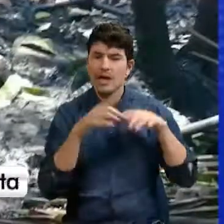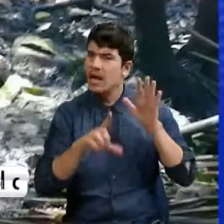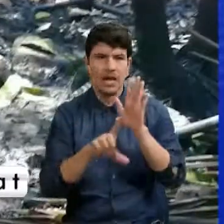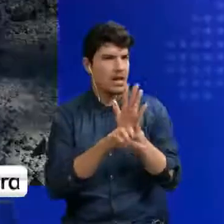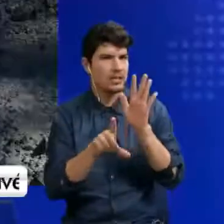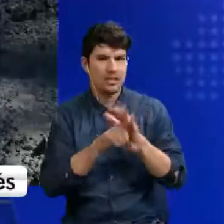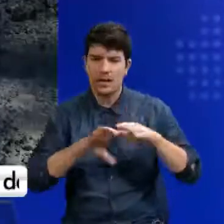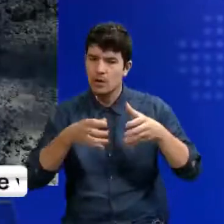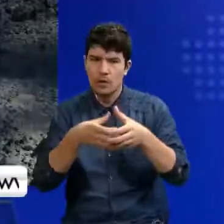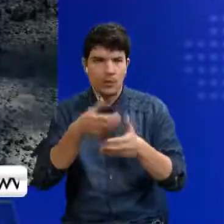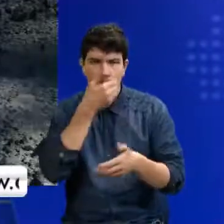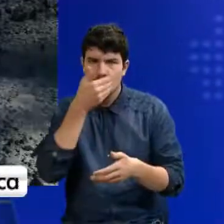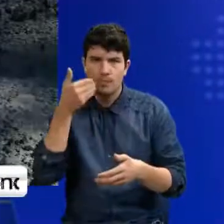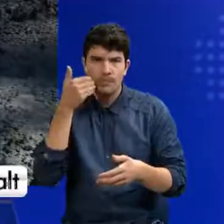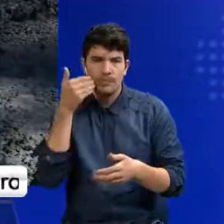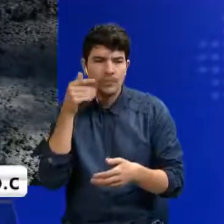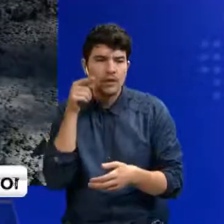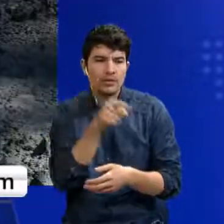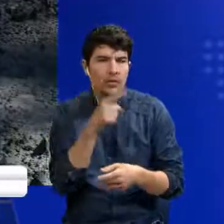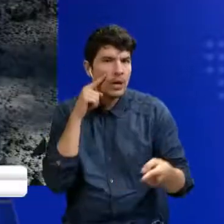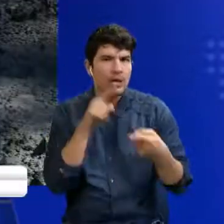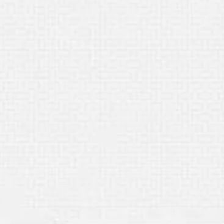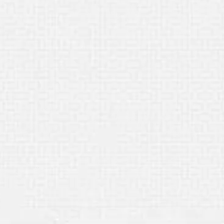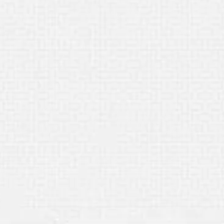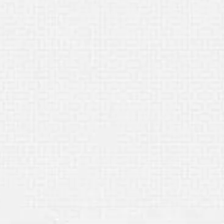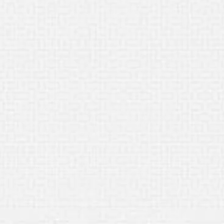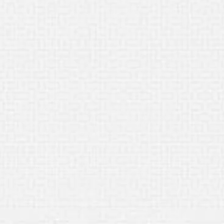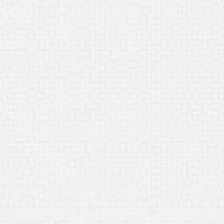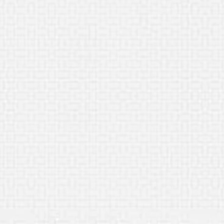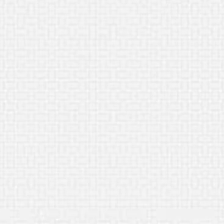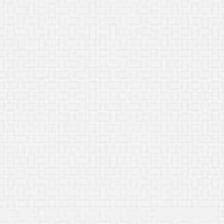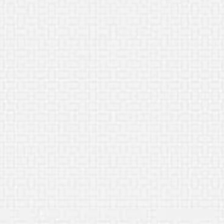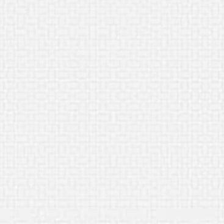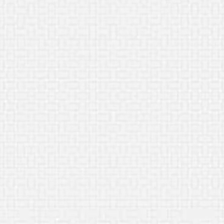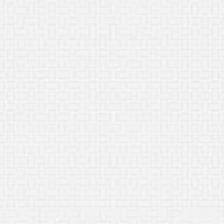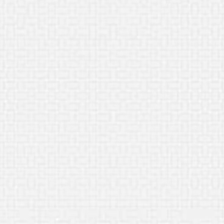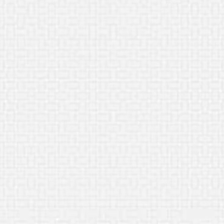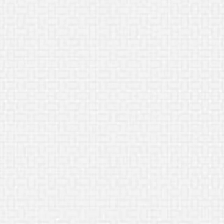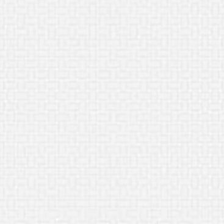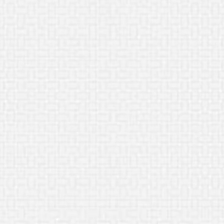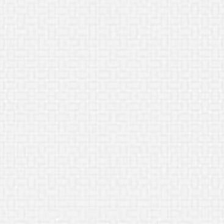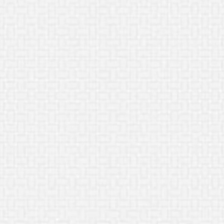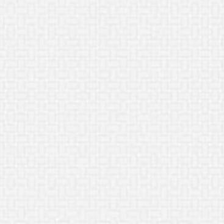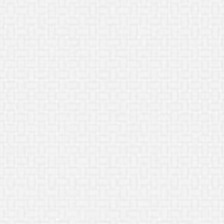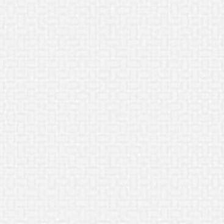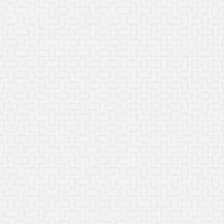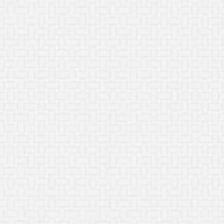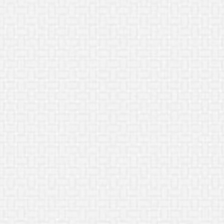armados organizados buscan financiar el accionar delictivo. Canaltro.com